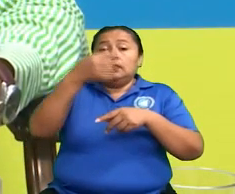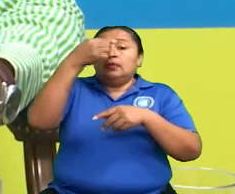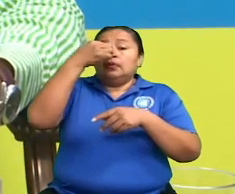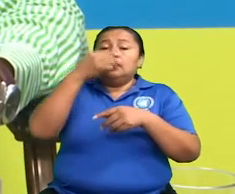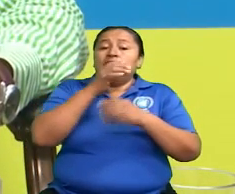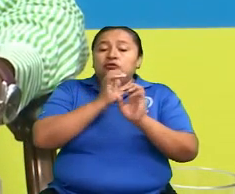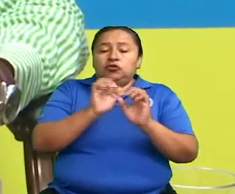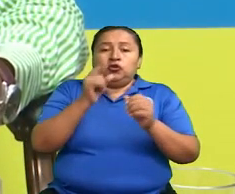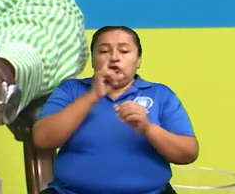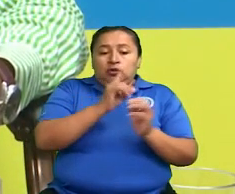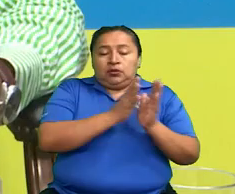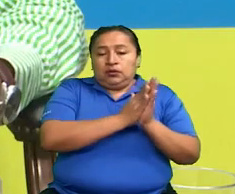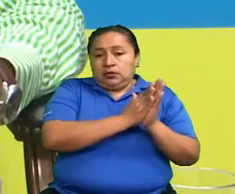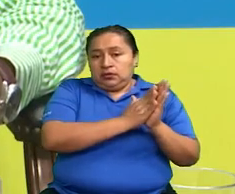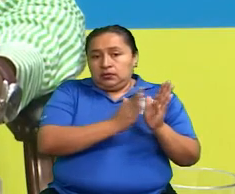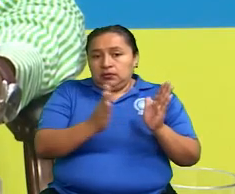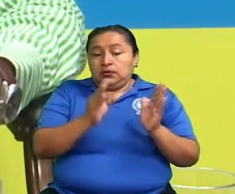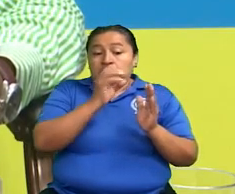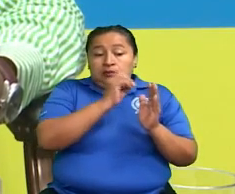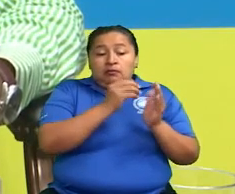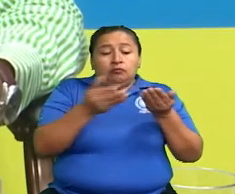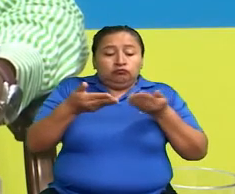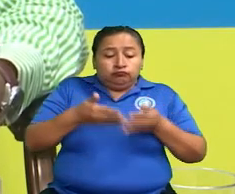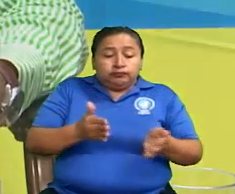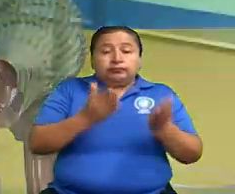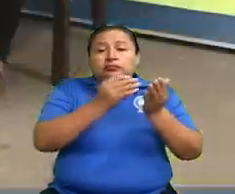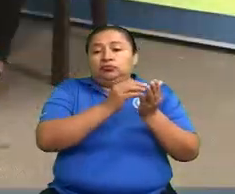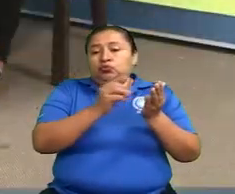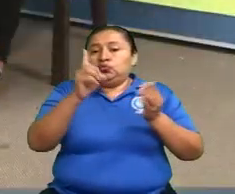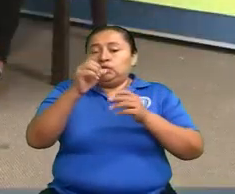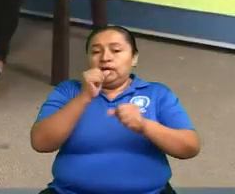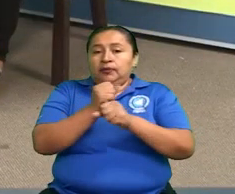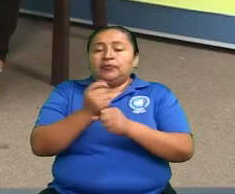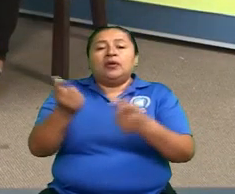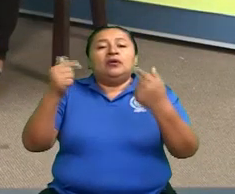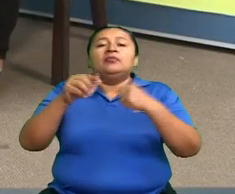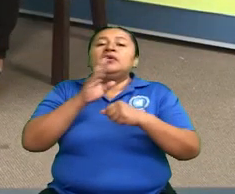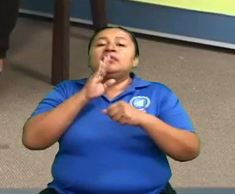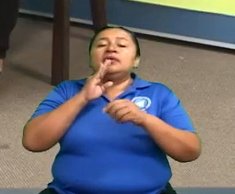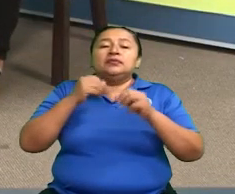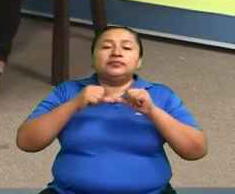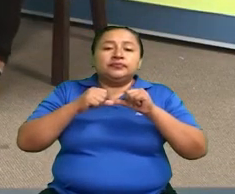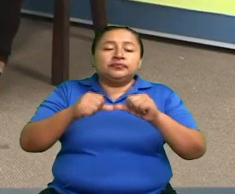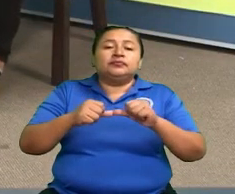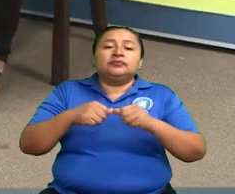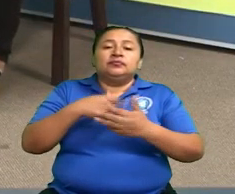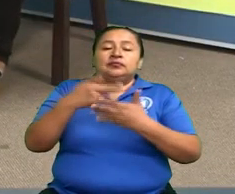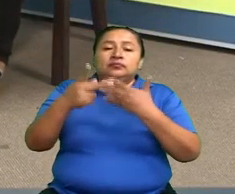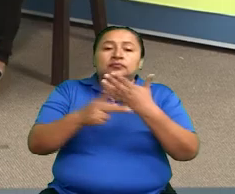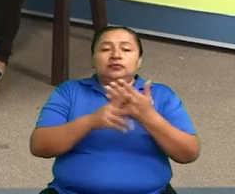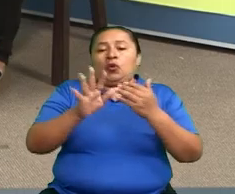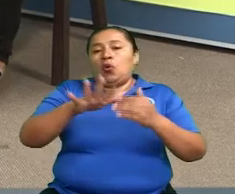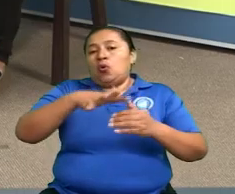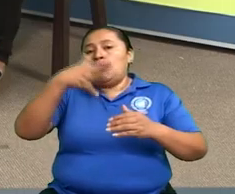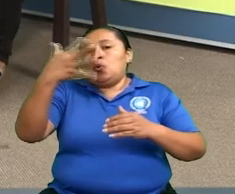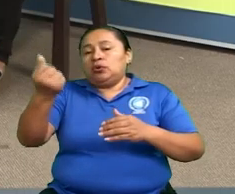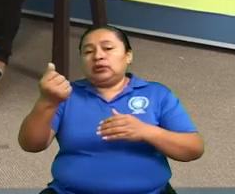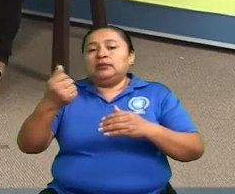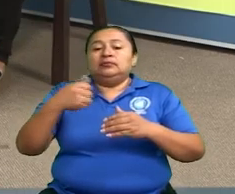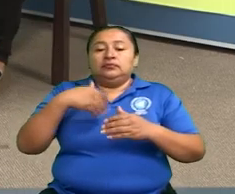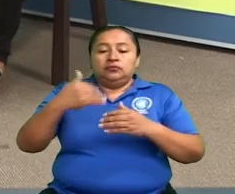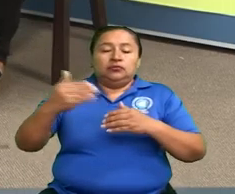en la edad de uno, de 0 a 1 año. Vamos a estar hablando ahora en la segunda parte del programa ya de los